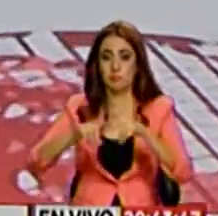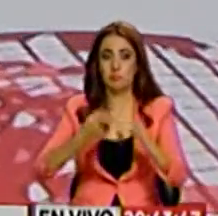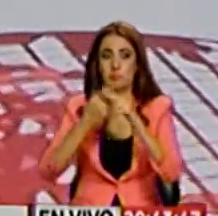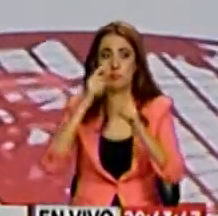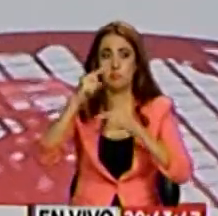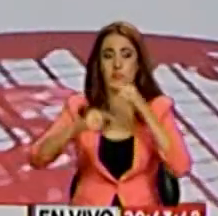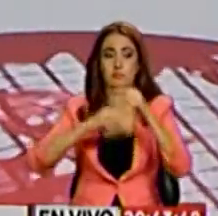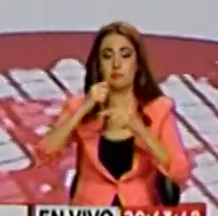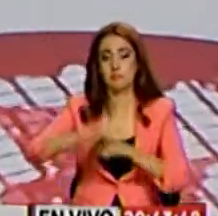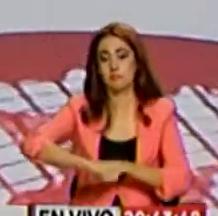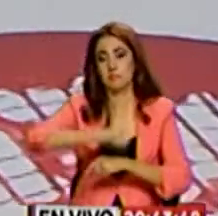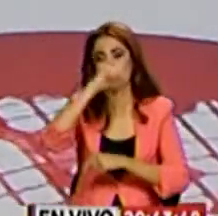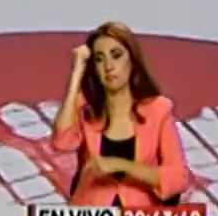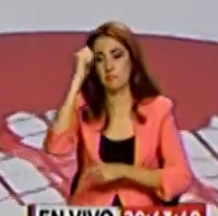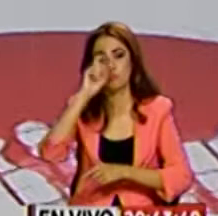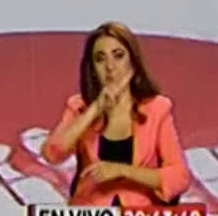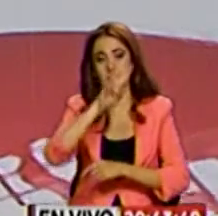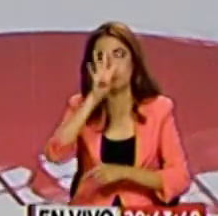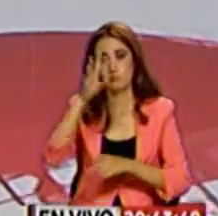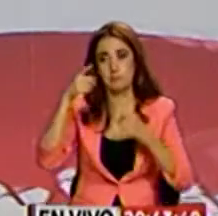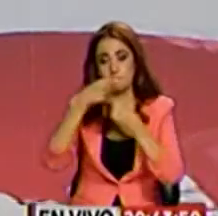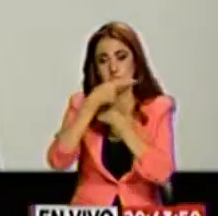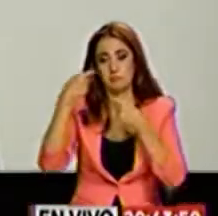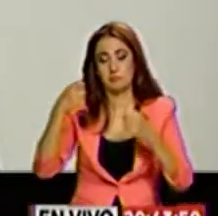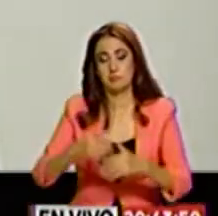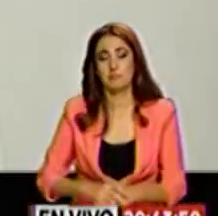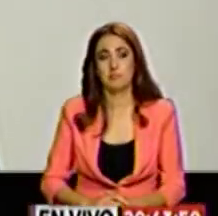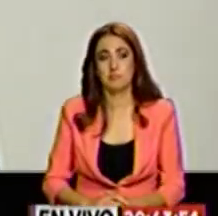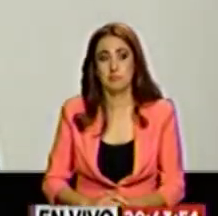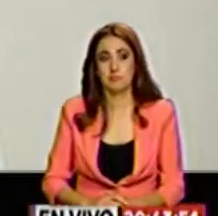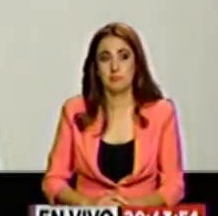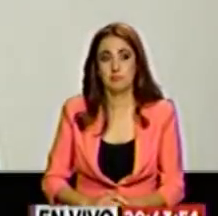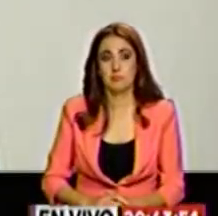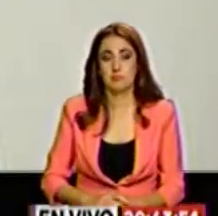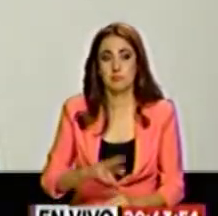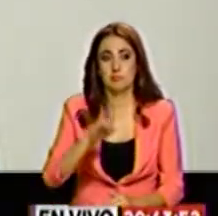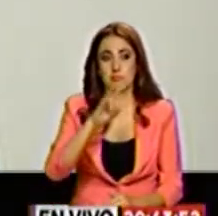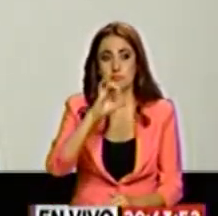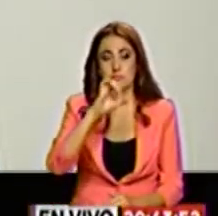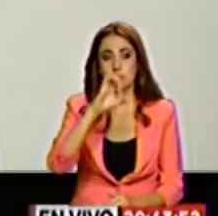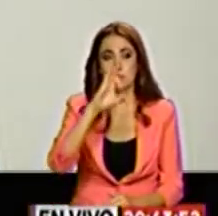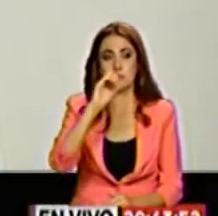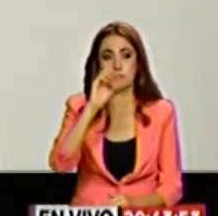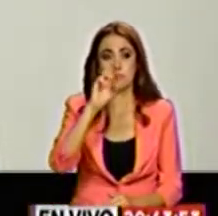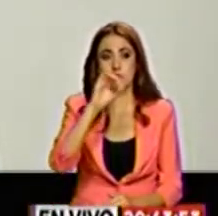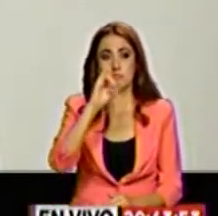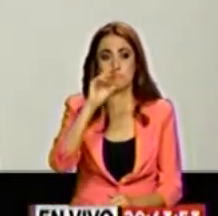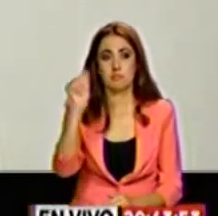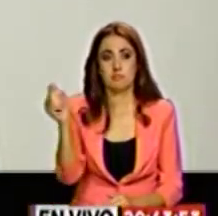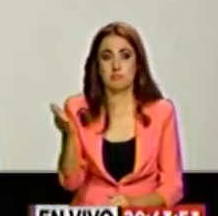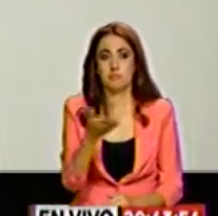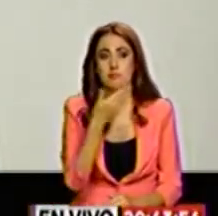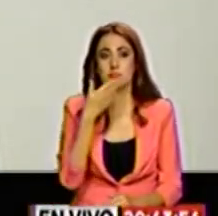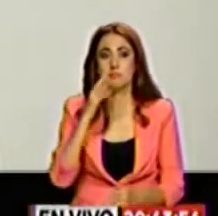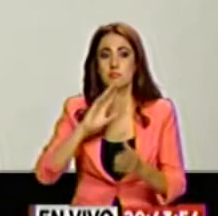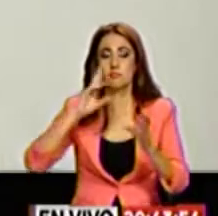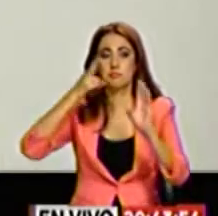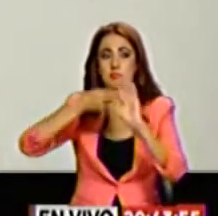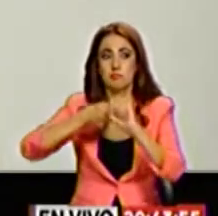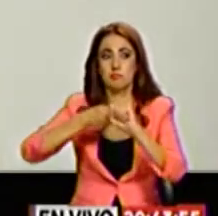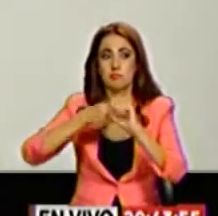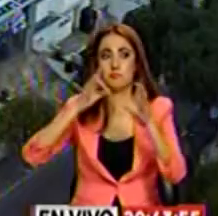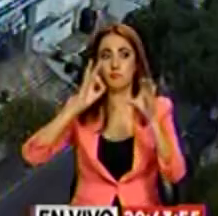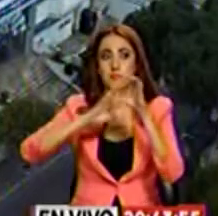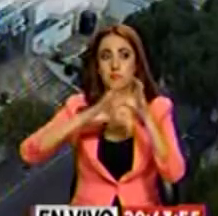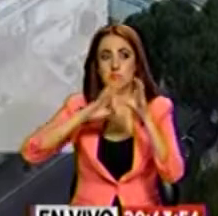de resultar electa el próximo 24 de marzo. Soy Victoria de Sintonía Malabé, soy candidata al Consejo de Participación Ciudadana y Control